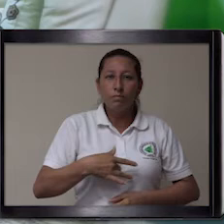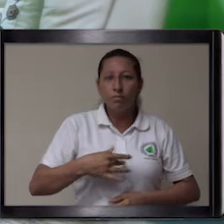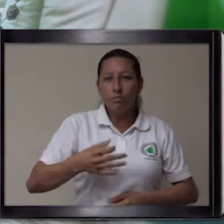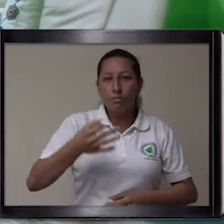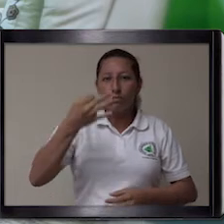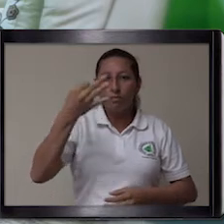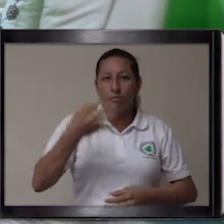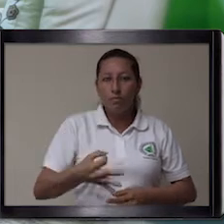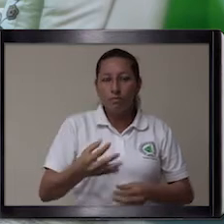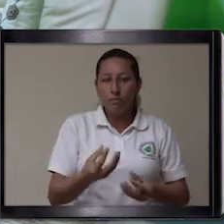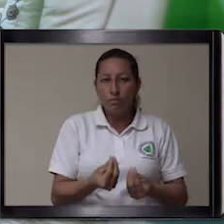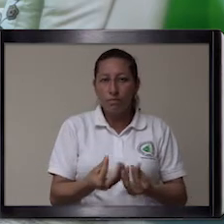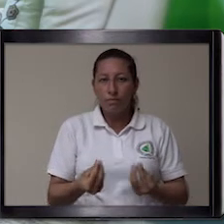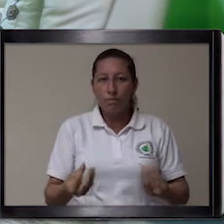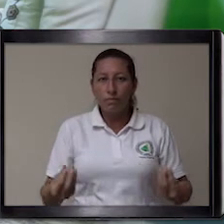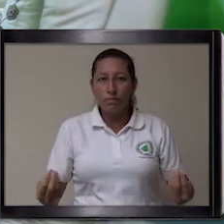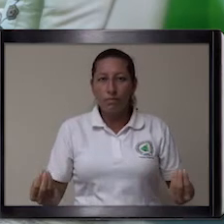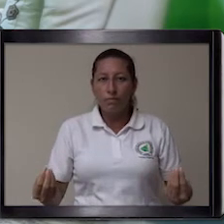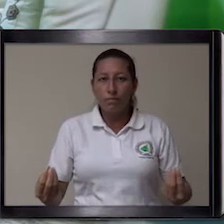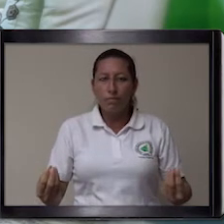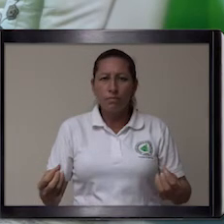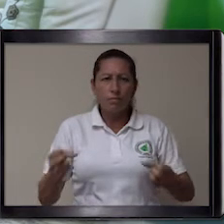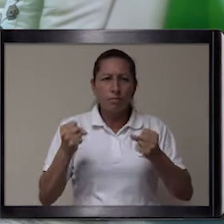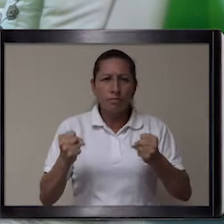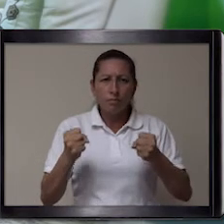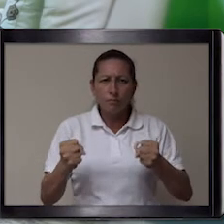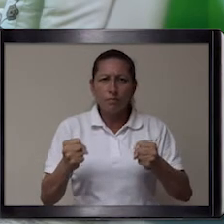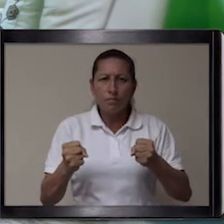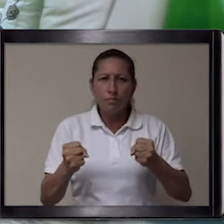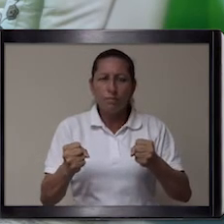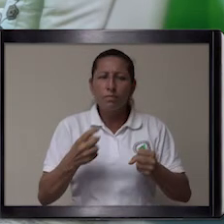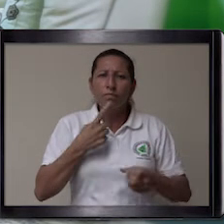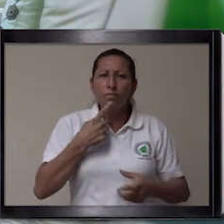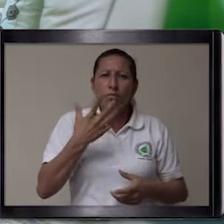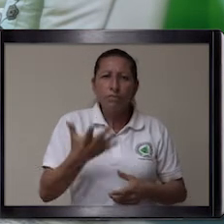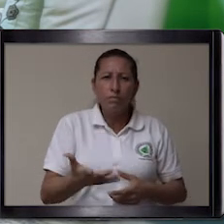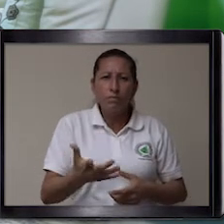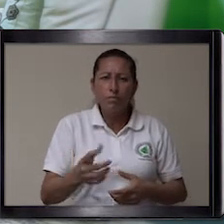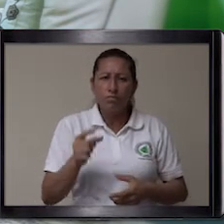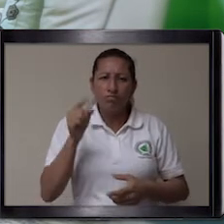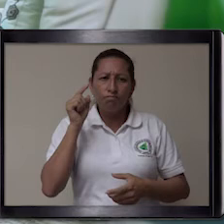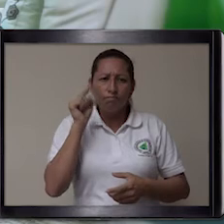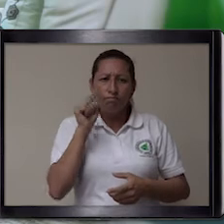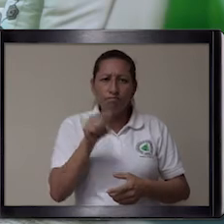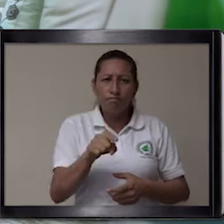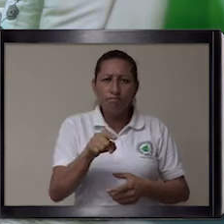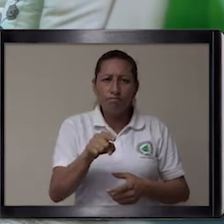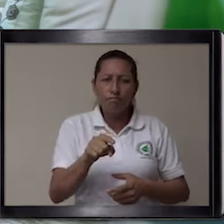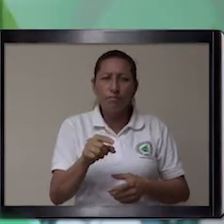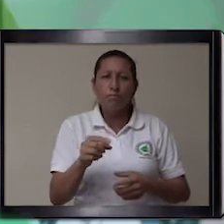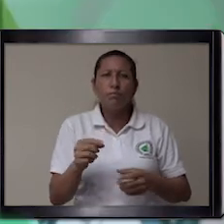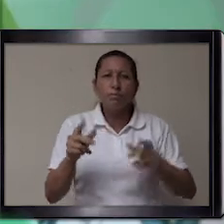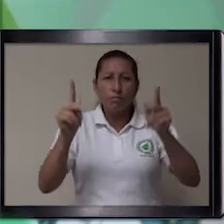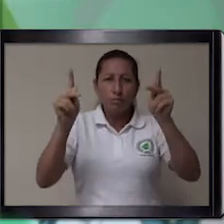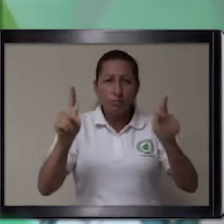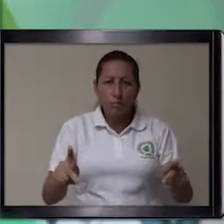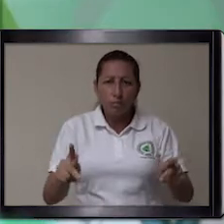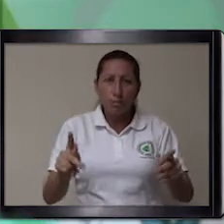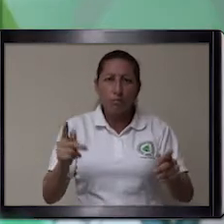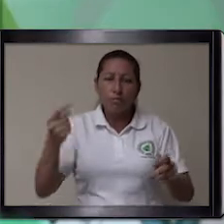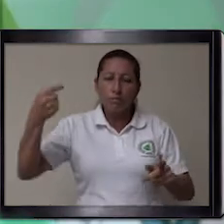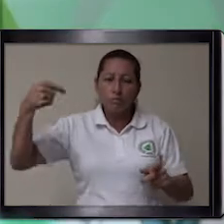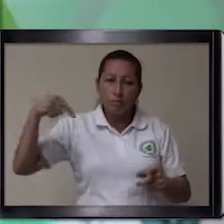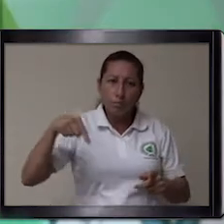inestable. Siempre tiene que quedar de manera firme, porque pase el evento que pase,